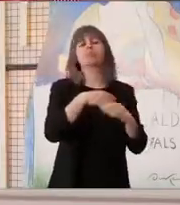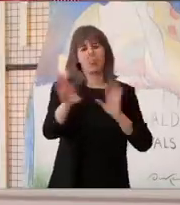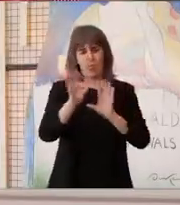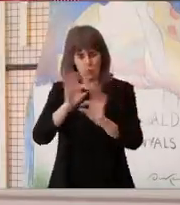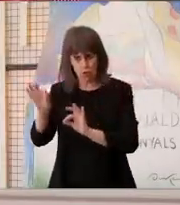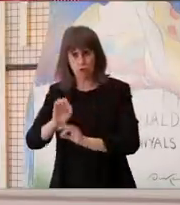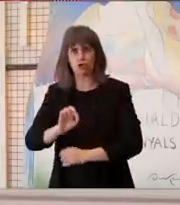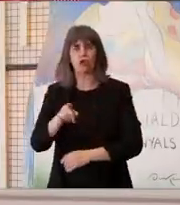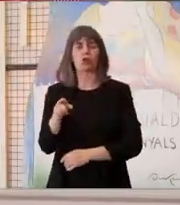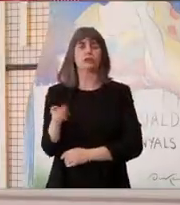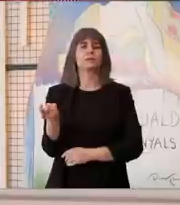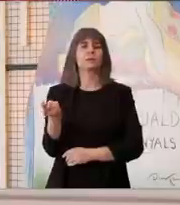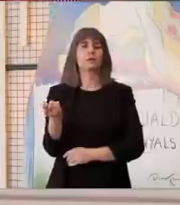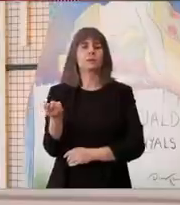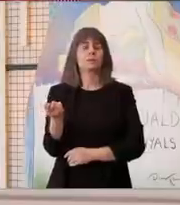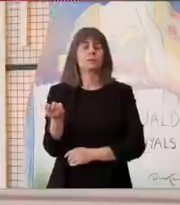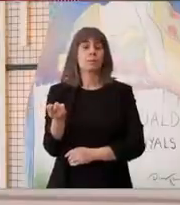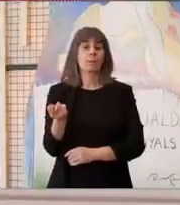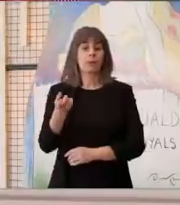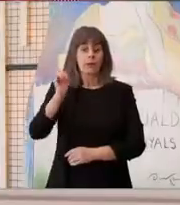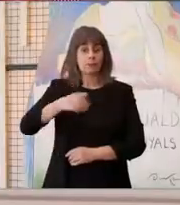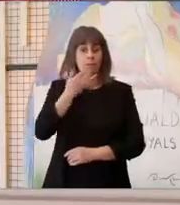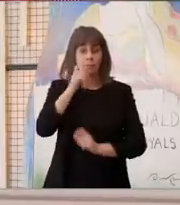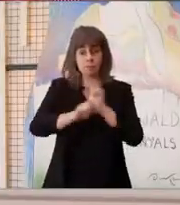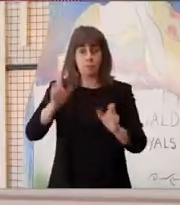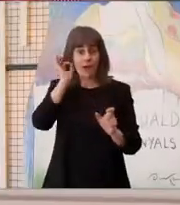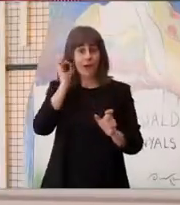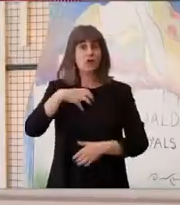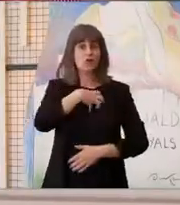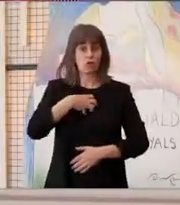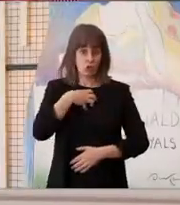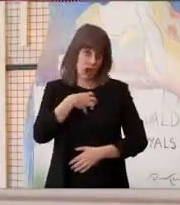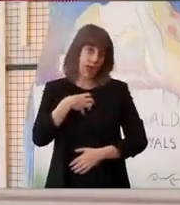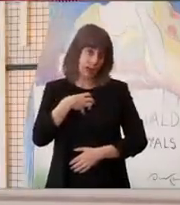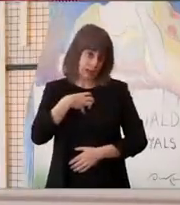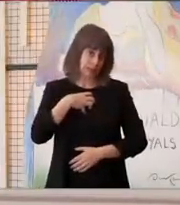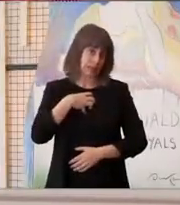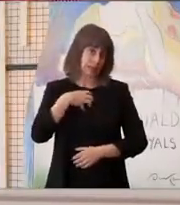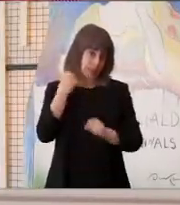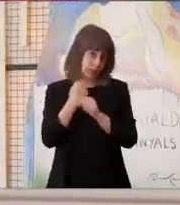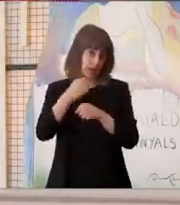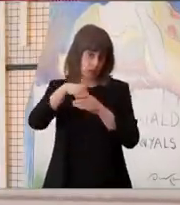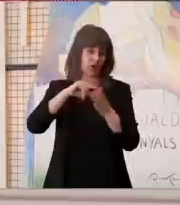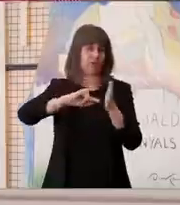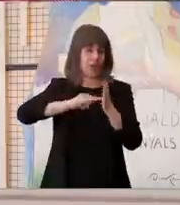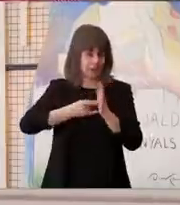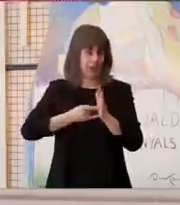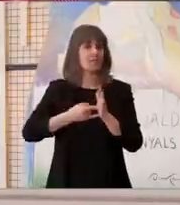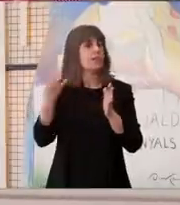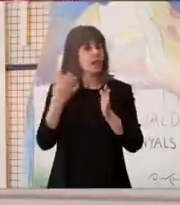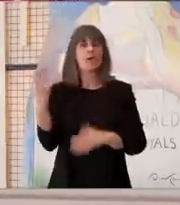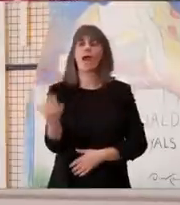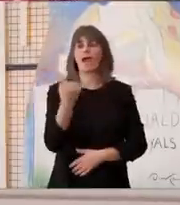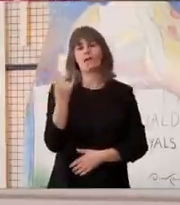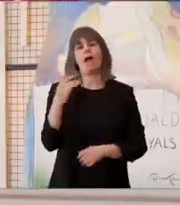favorecer que las mujeres funcionarias y técnicas sean las jefas de áreas y de servicio